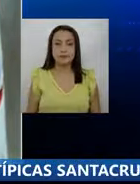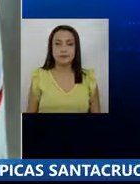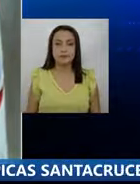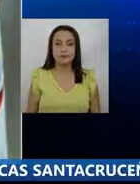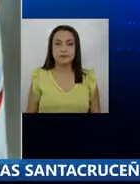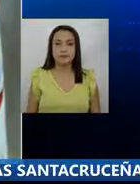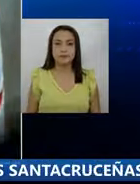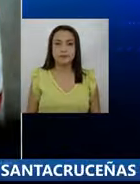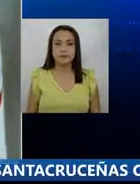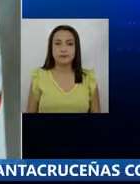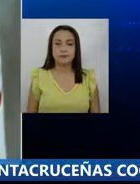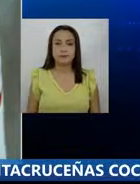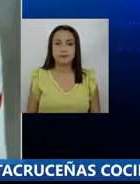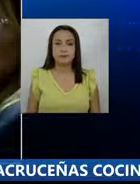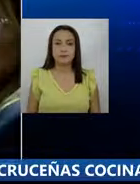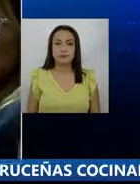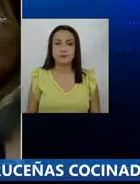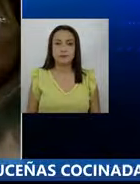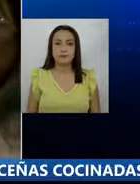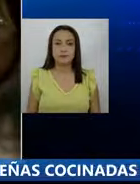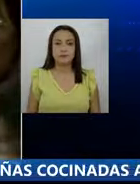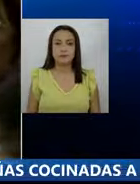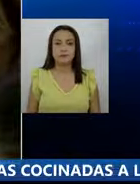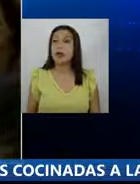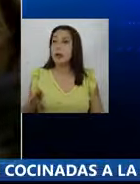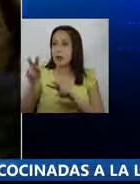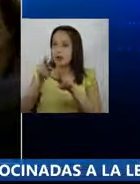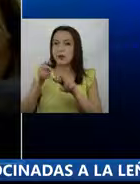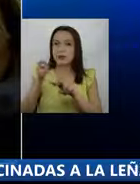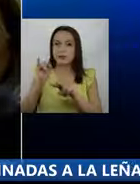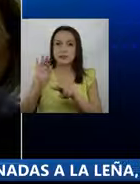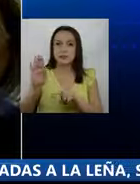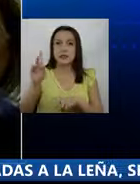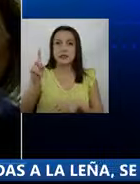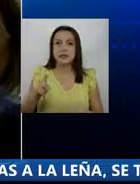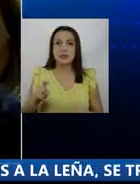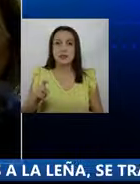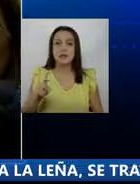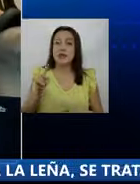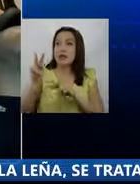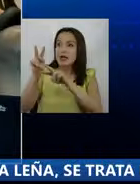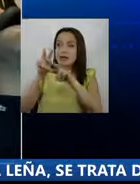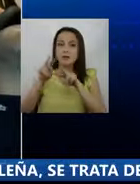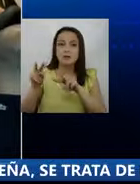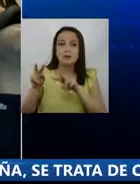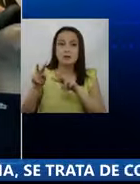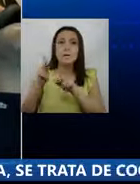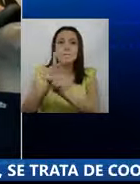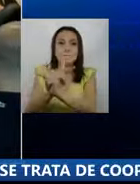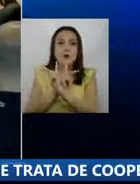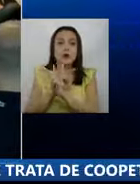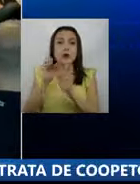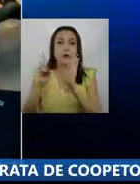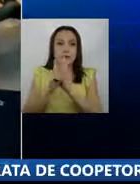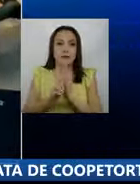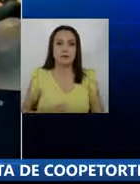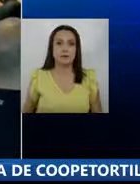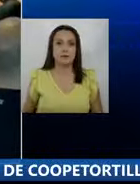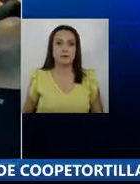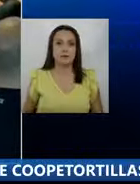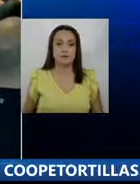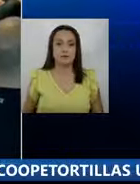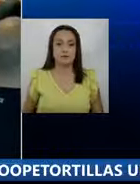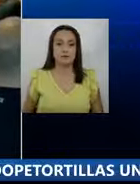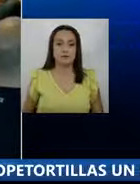Entonces, porque precisamente cautelar, explico que cautelar significa proteger los derechos, es